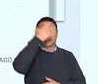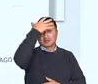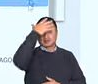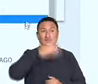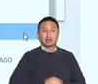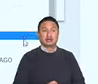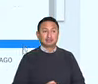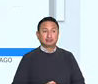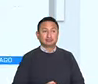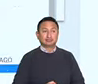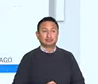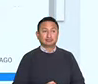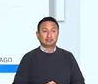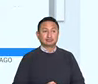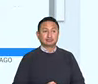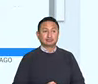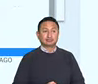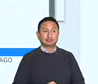A ver cómo está.